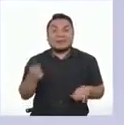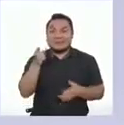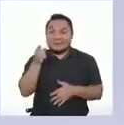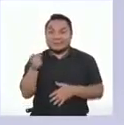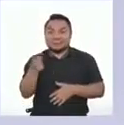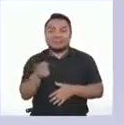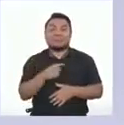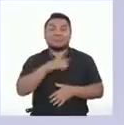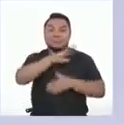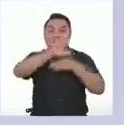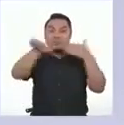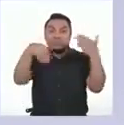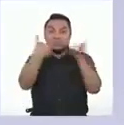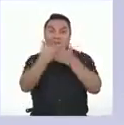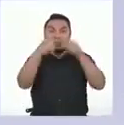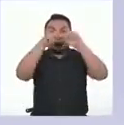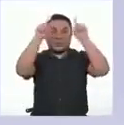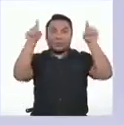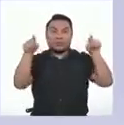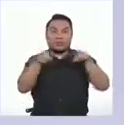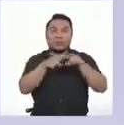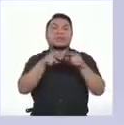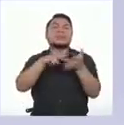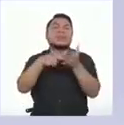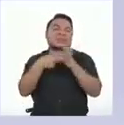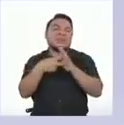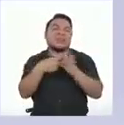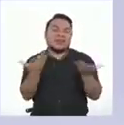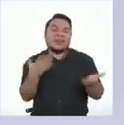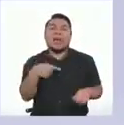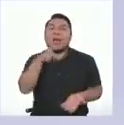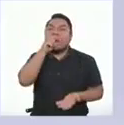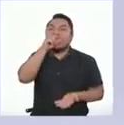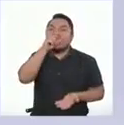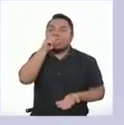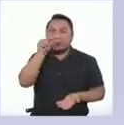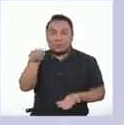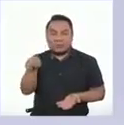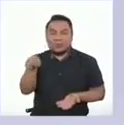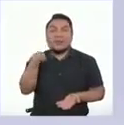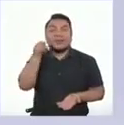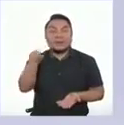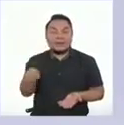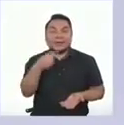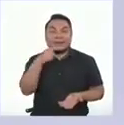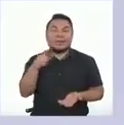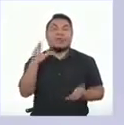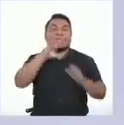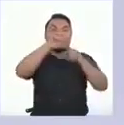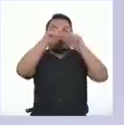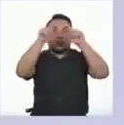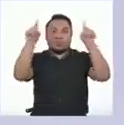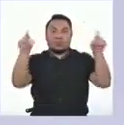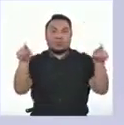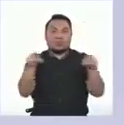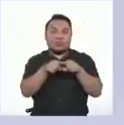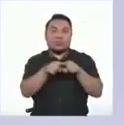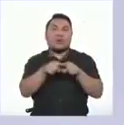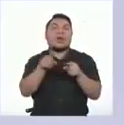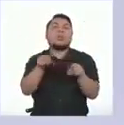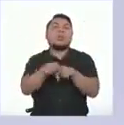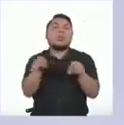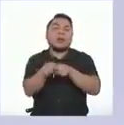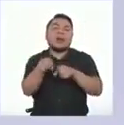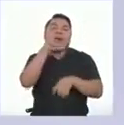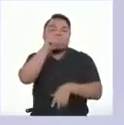caso, el todo es la presa y puede estar representada en todo el cuadrado.